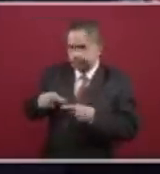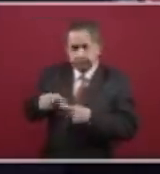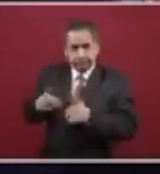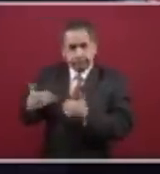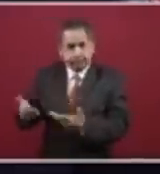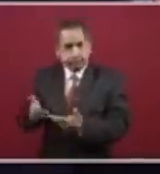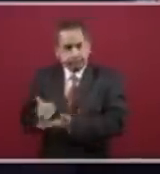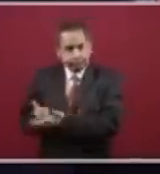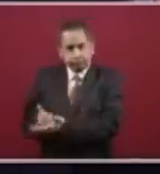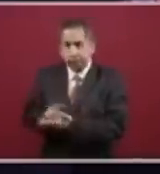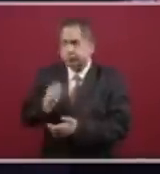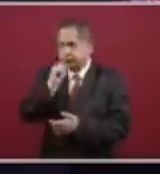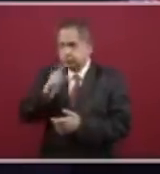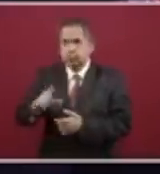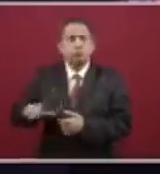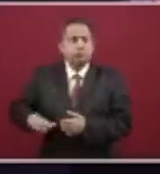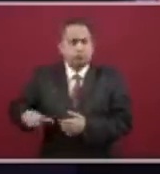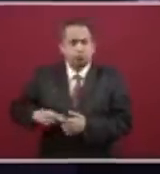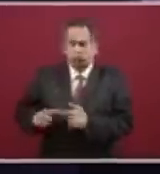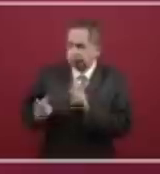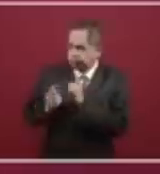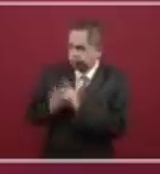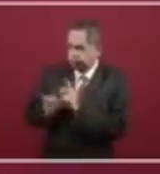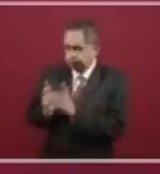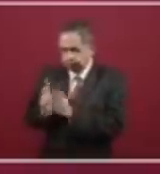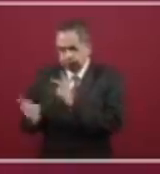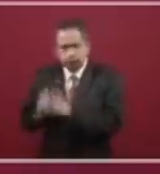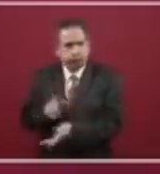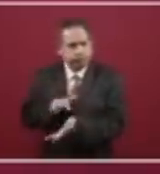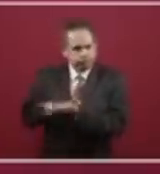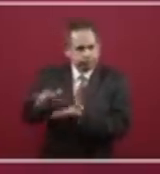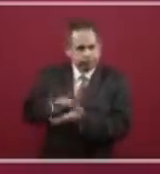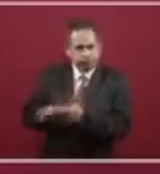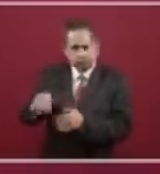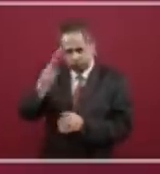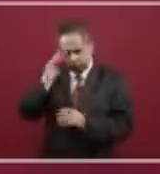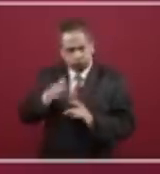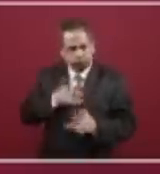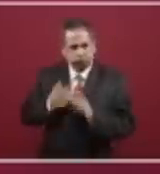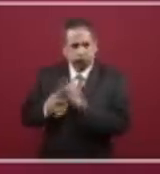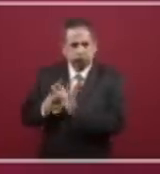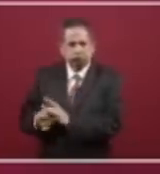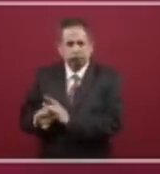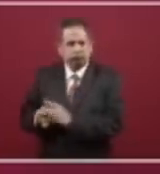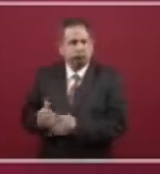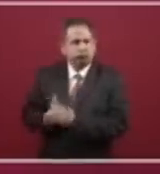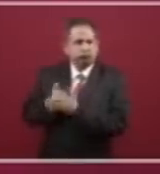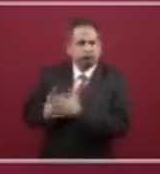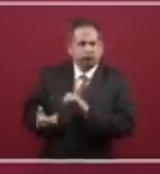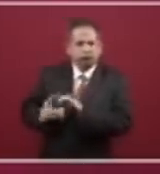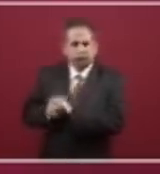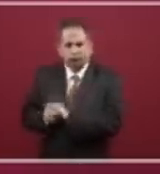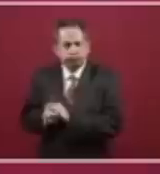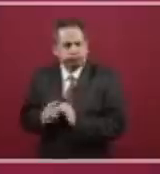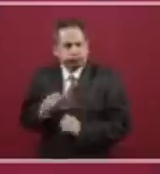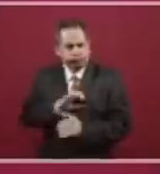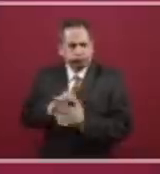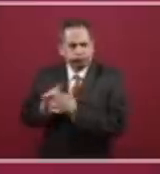gobiernos en una actitud de colaboración fraterna